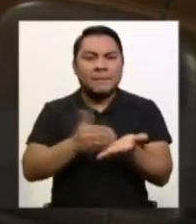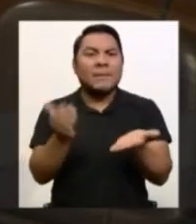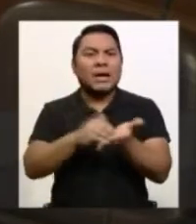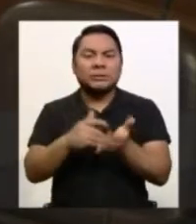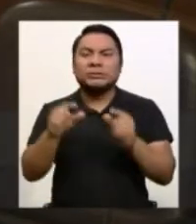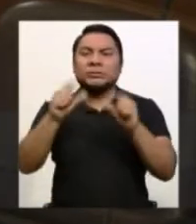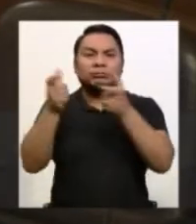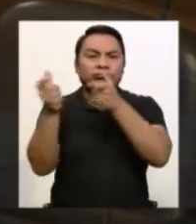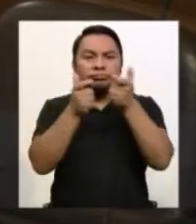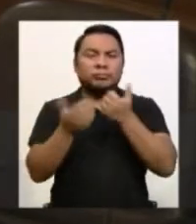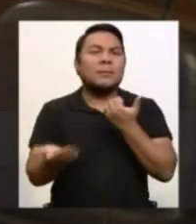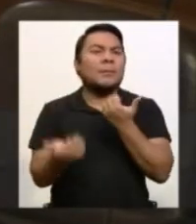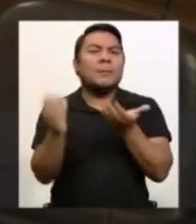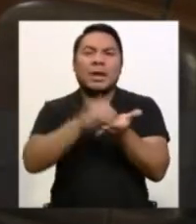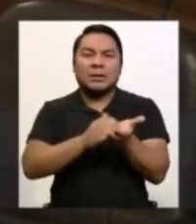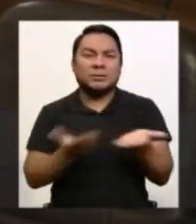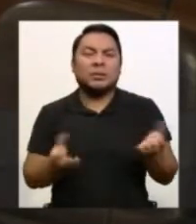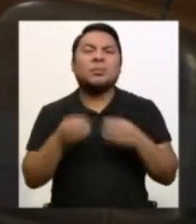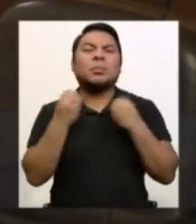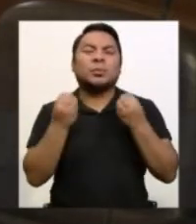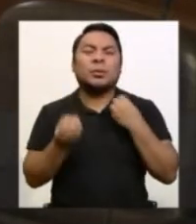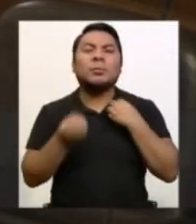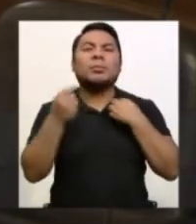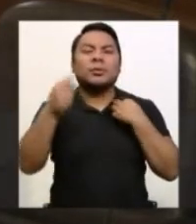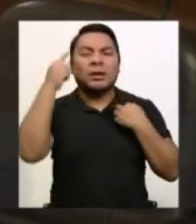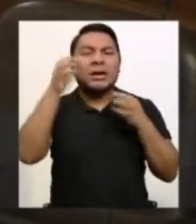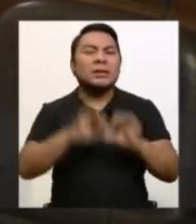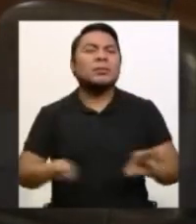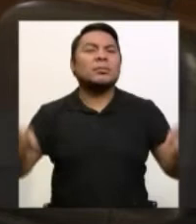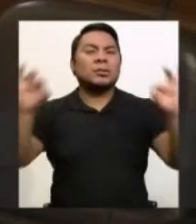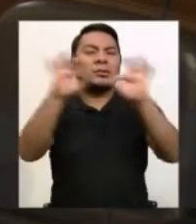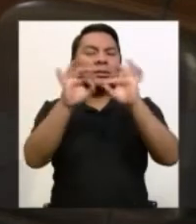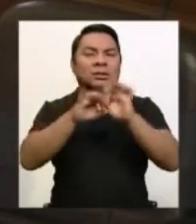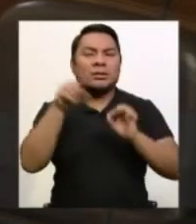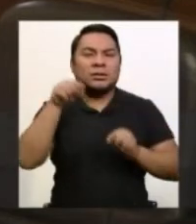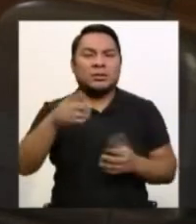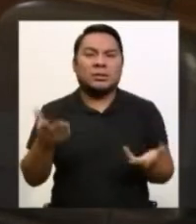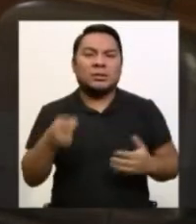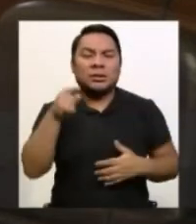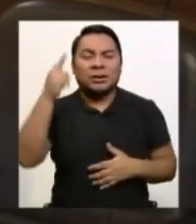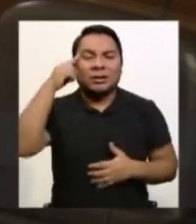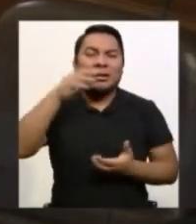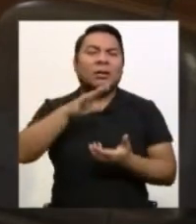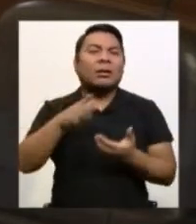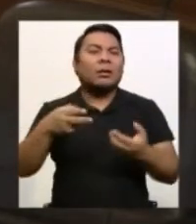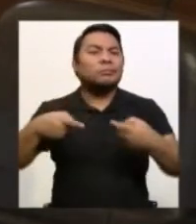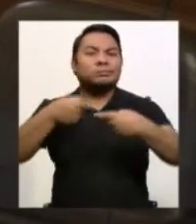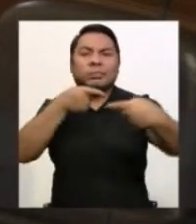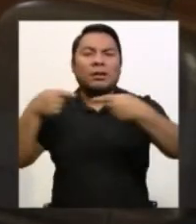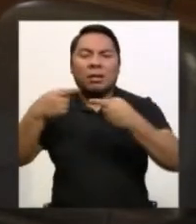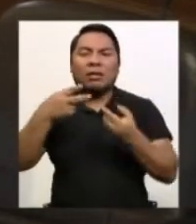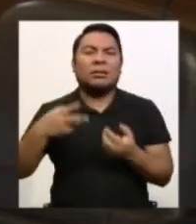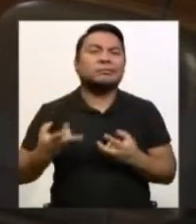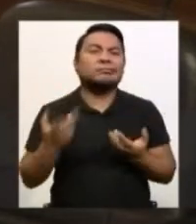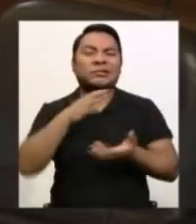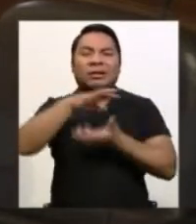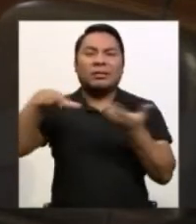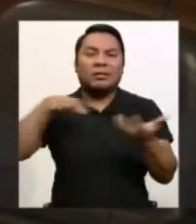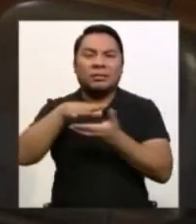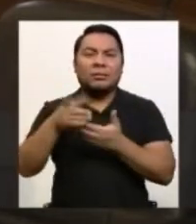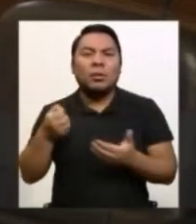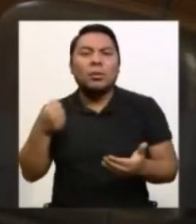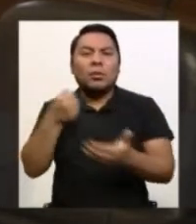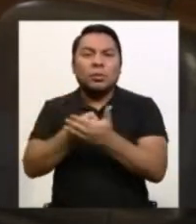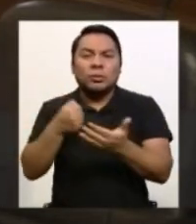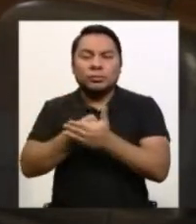qué? Porque uno de los elementos fundamentales de la situación de descoordinación que hay en nuestro país en materia de lucha contra la delincuencia